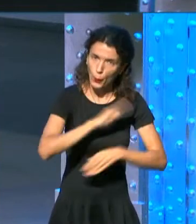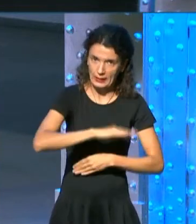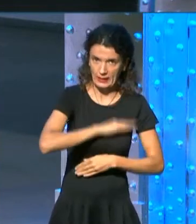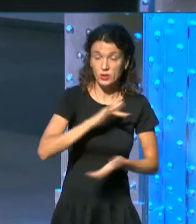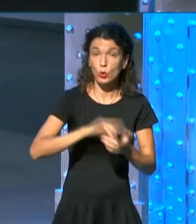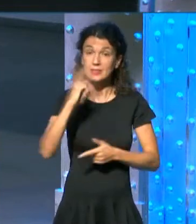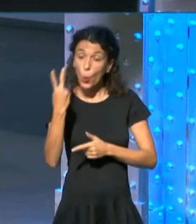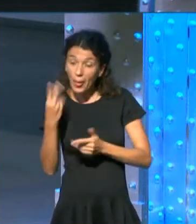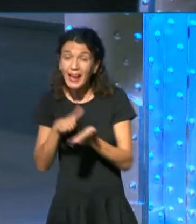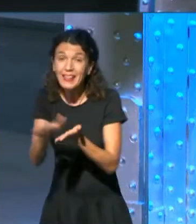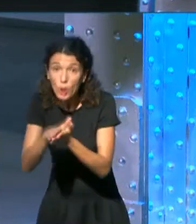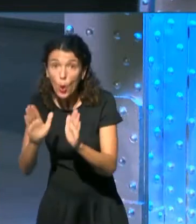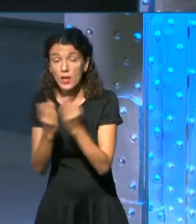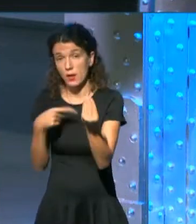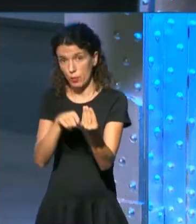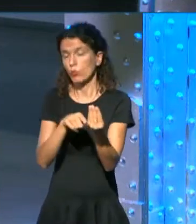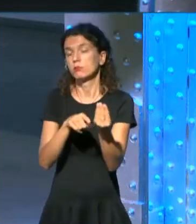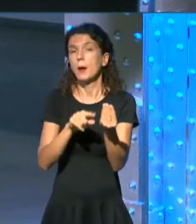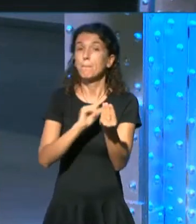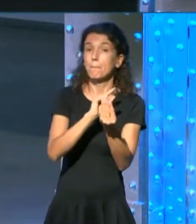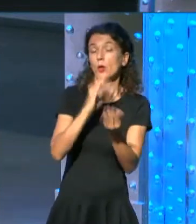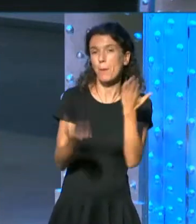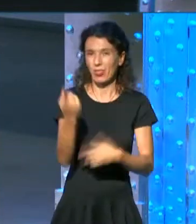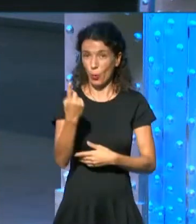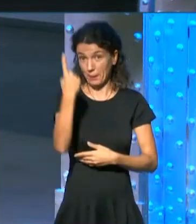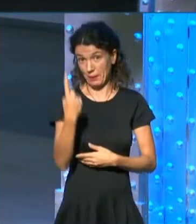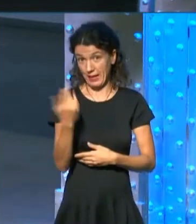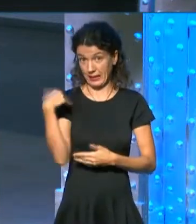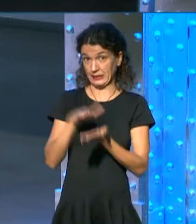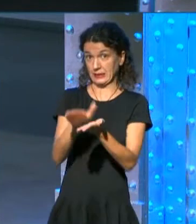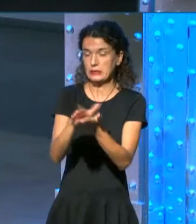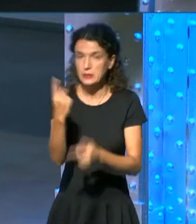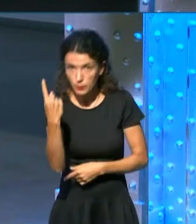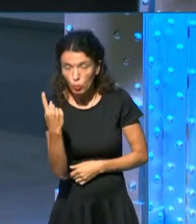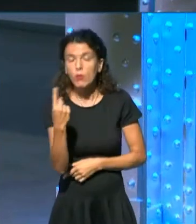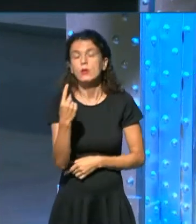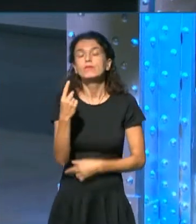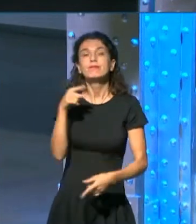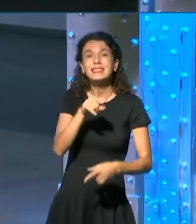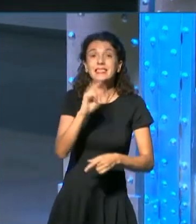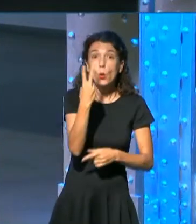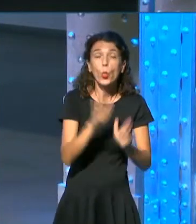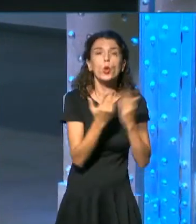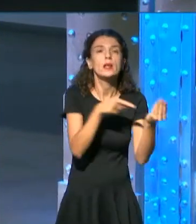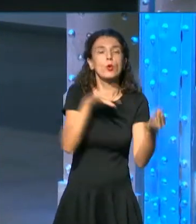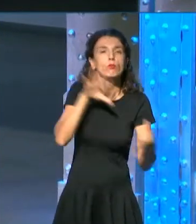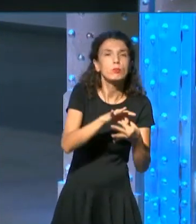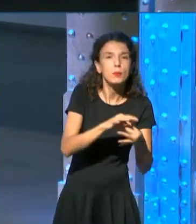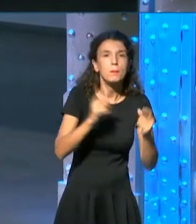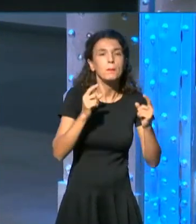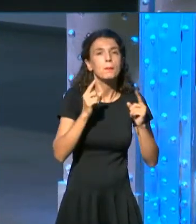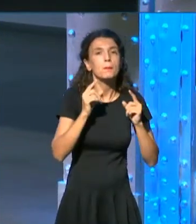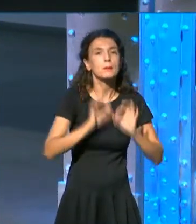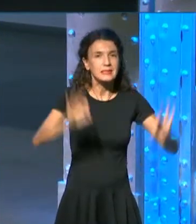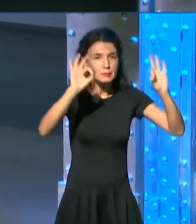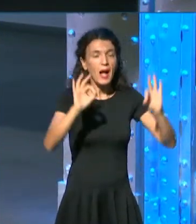esta segunda edición del libro sobre la primera, que es todo lo relacionado con la